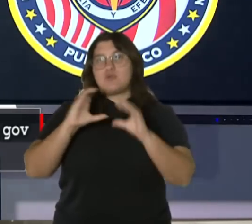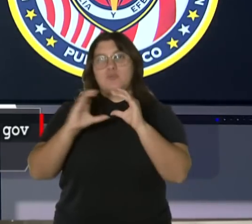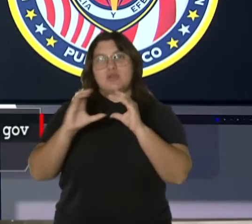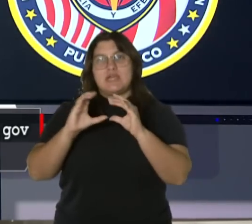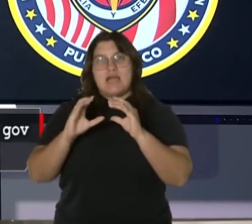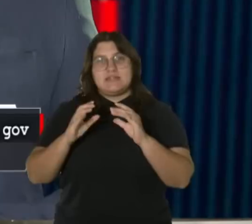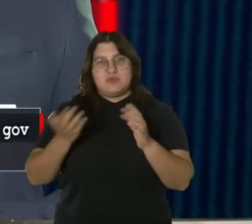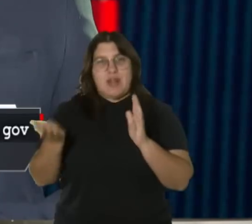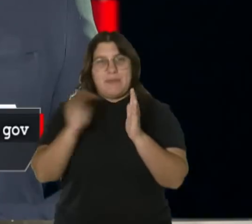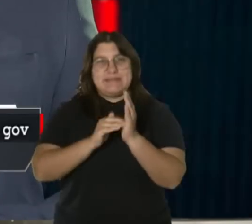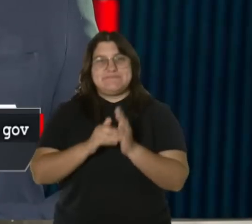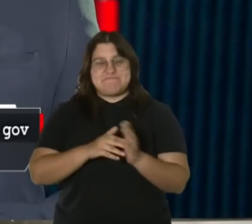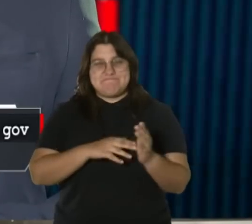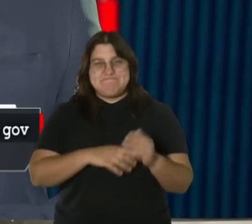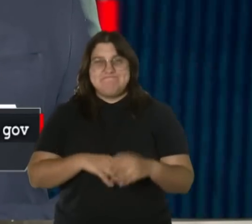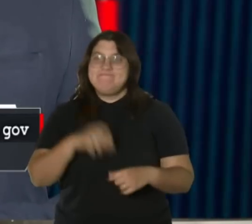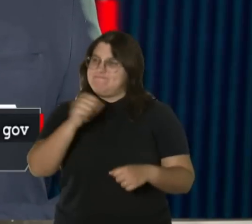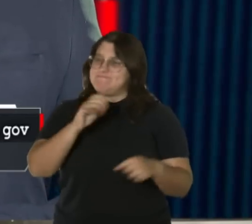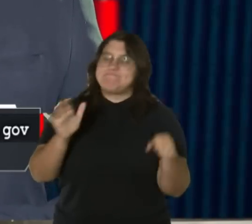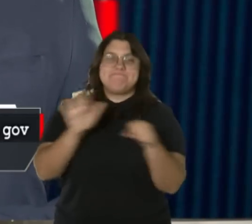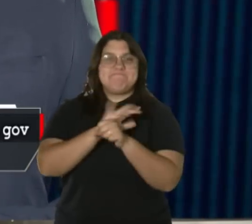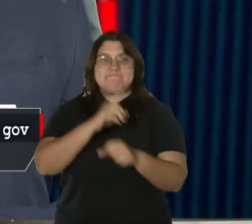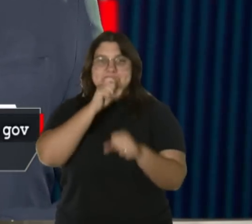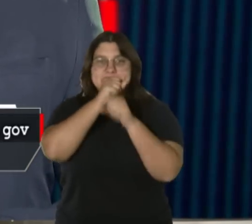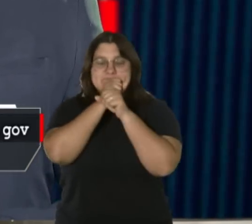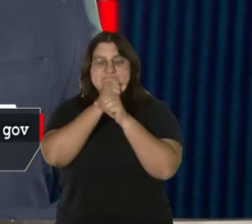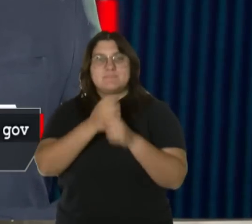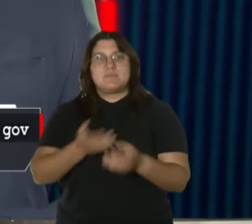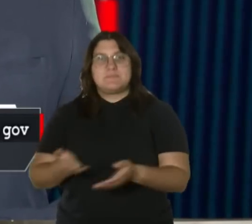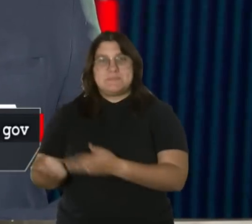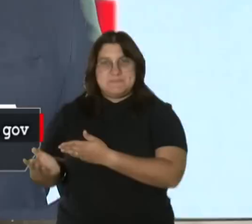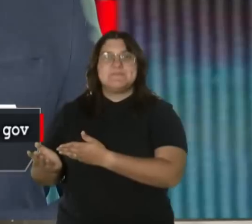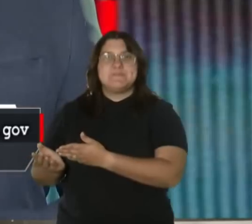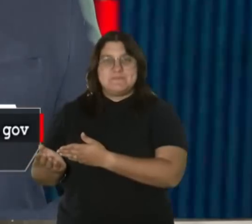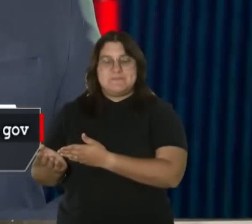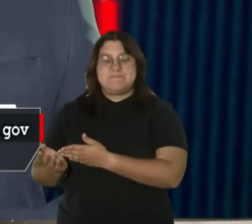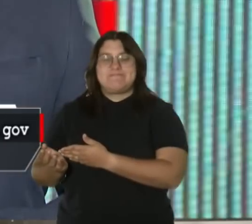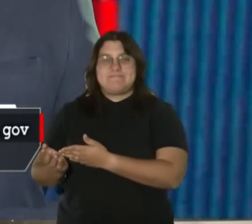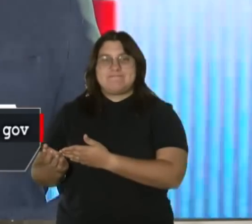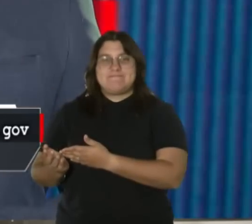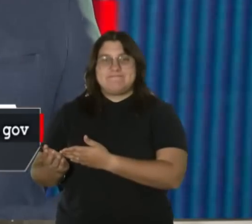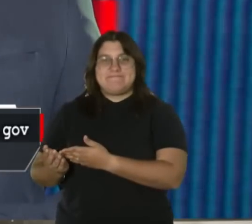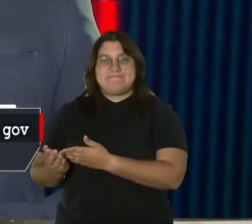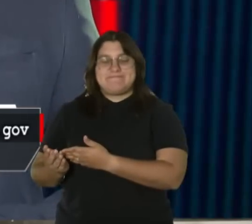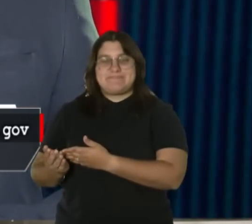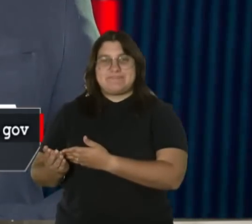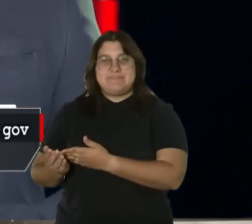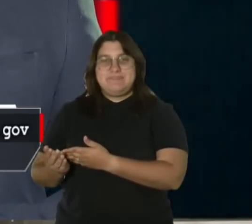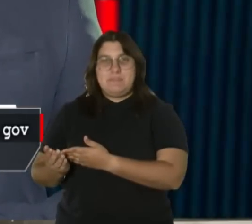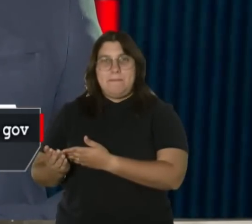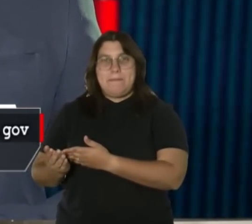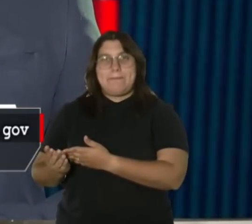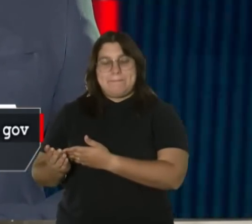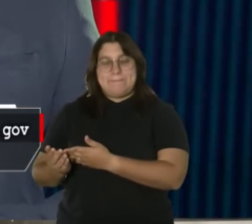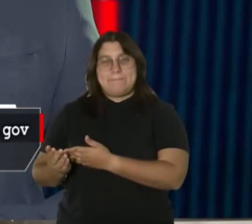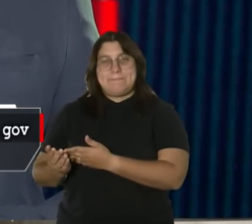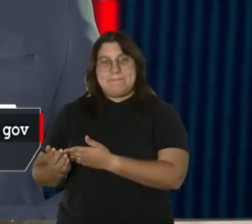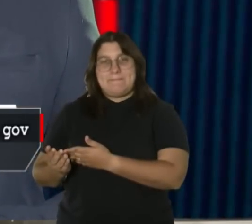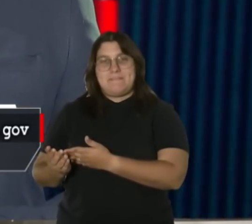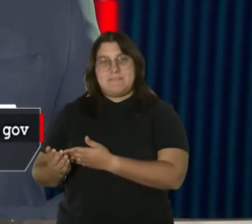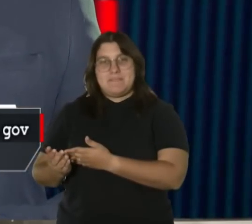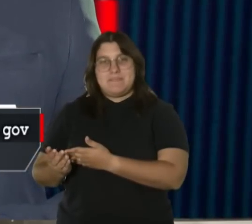Sargento cabaña Sí Miguel totalmente confidencial siete ocho siete ocho ocho tres diez veintidós siete ocho siete